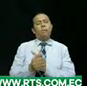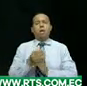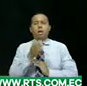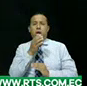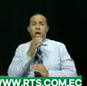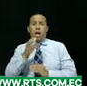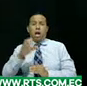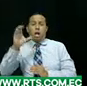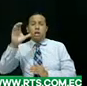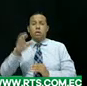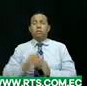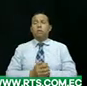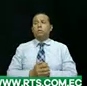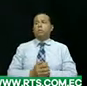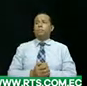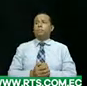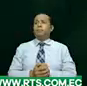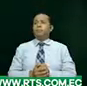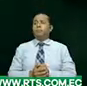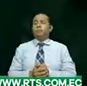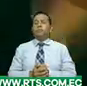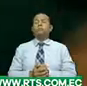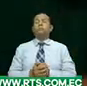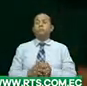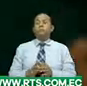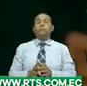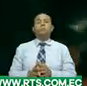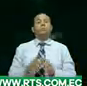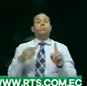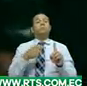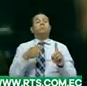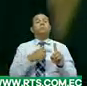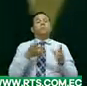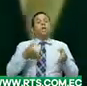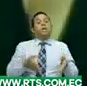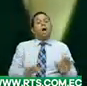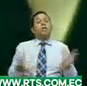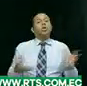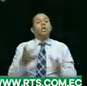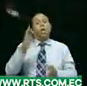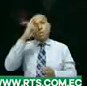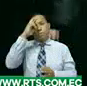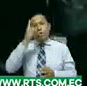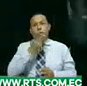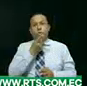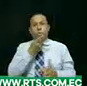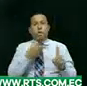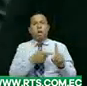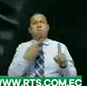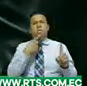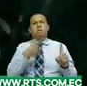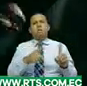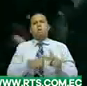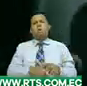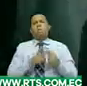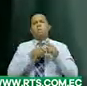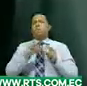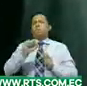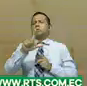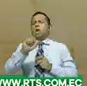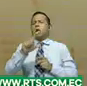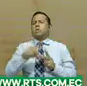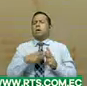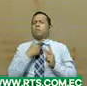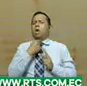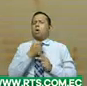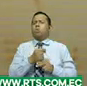revolucionó al mundo. El artista dominicano es conocido como uno de los padres de la salsa, ritmo musical que nació en